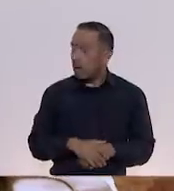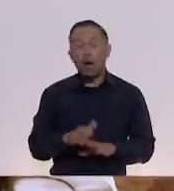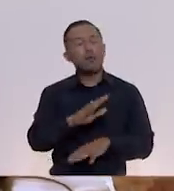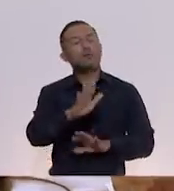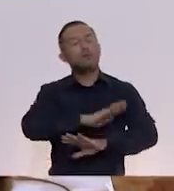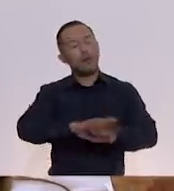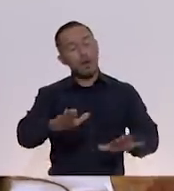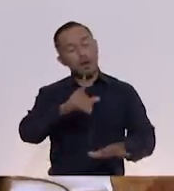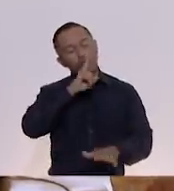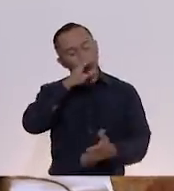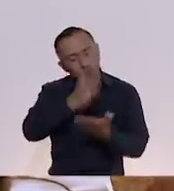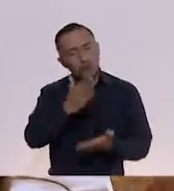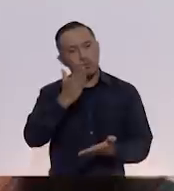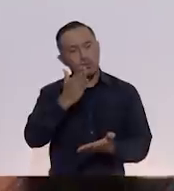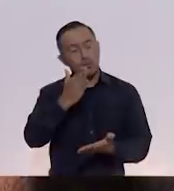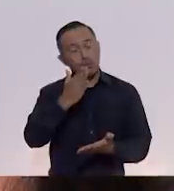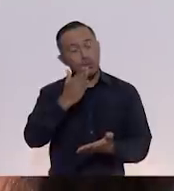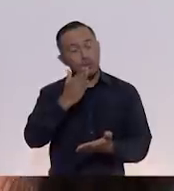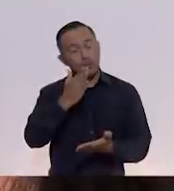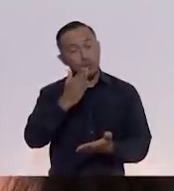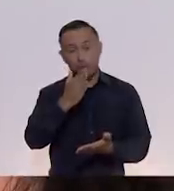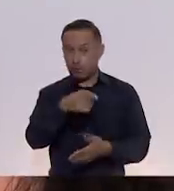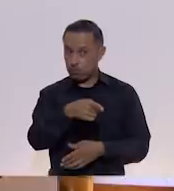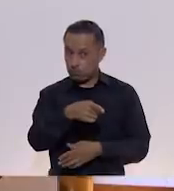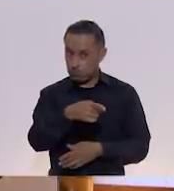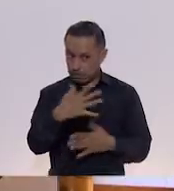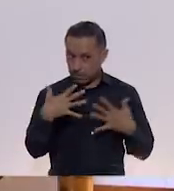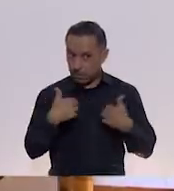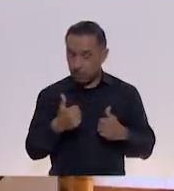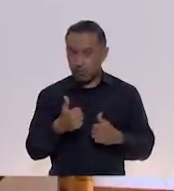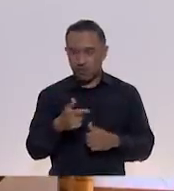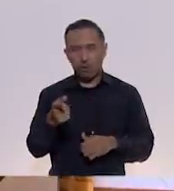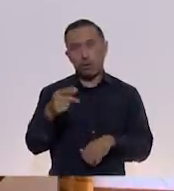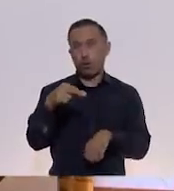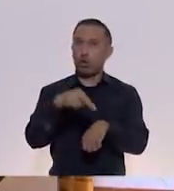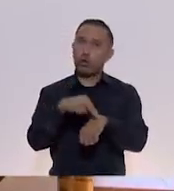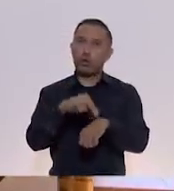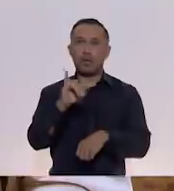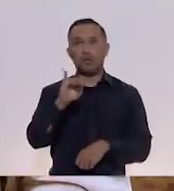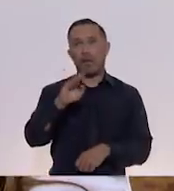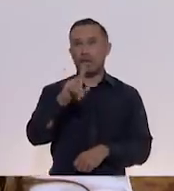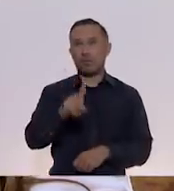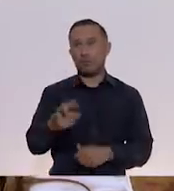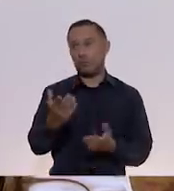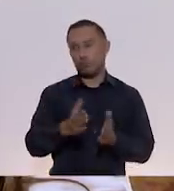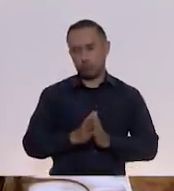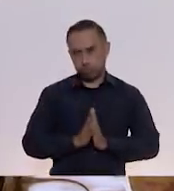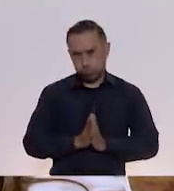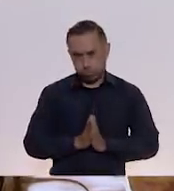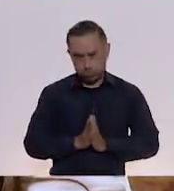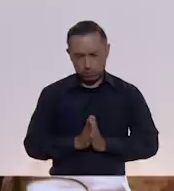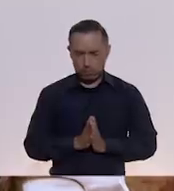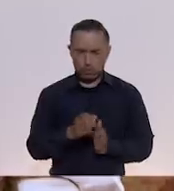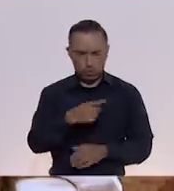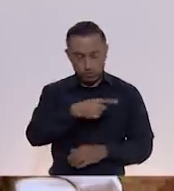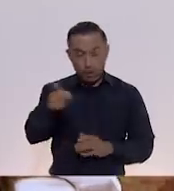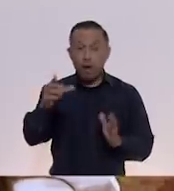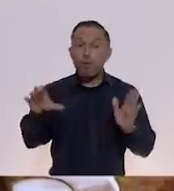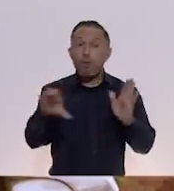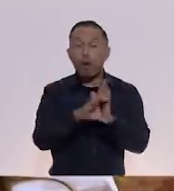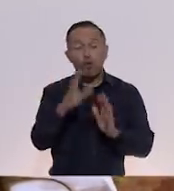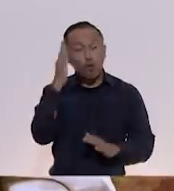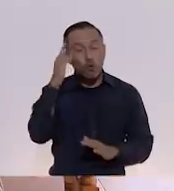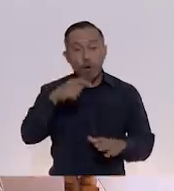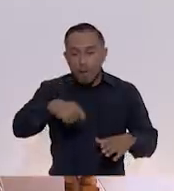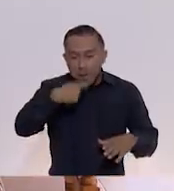mí no me hablas así, niña. ¿Me entiendes? La doctora Ibáñez. Ahora resulta. Te me vas a tu cuarto y a ver si con el hambre dejas